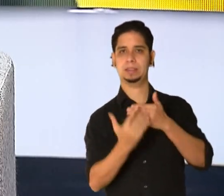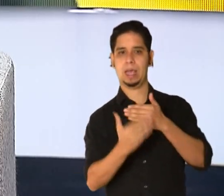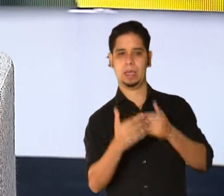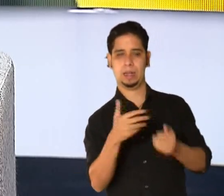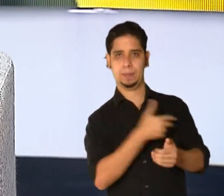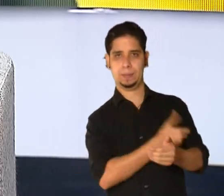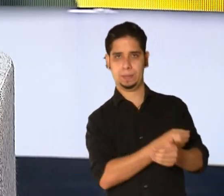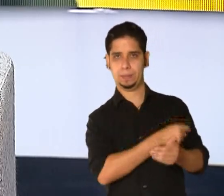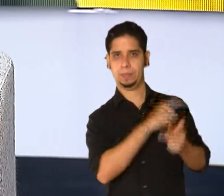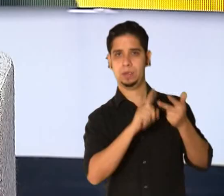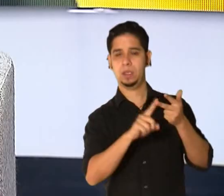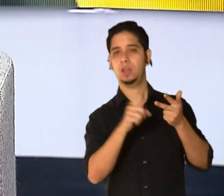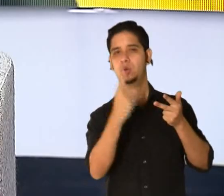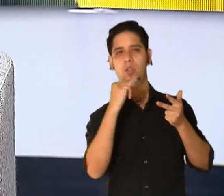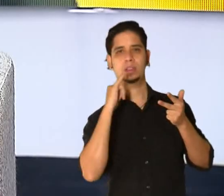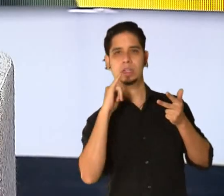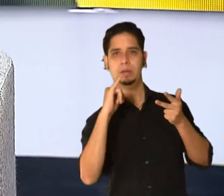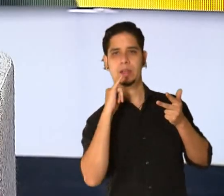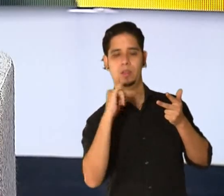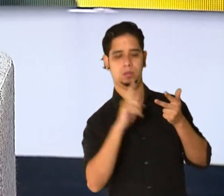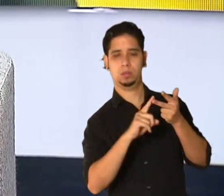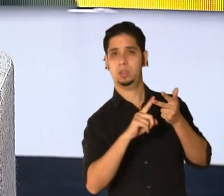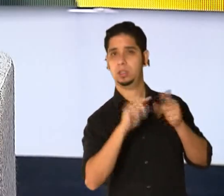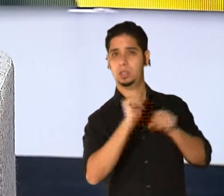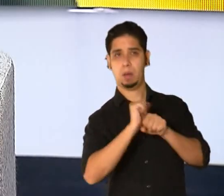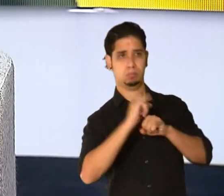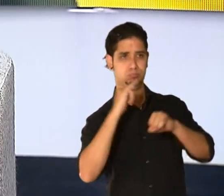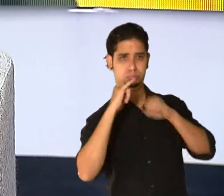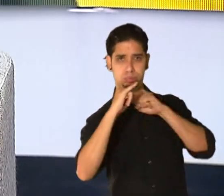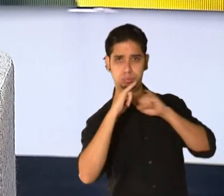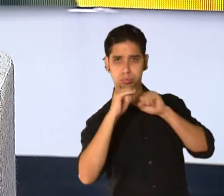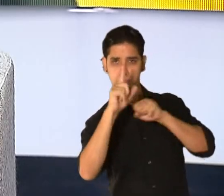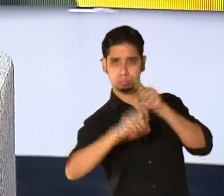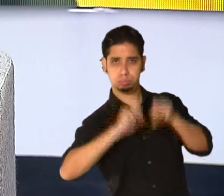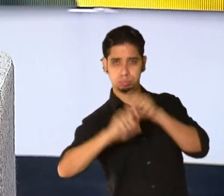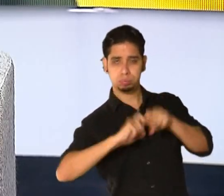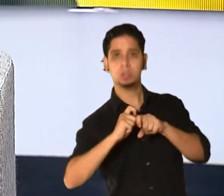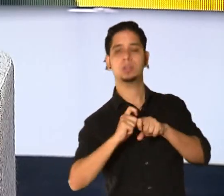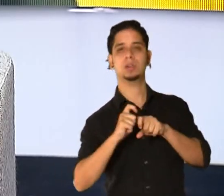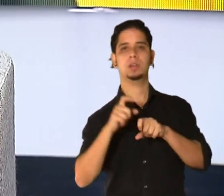sangre y un entrevistador que solamente se encargaba de hacer la encuesta, y esta vez lo